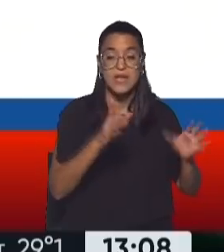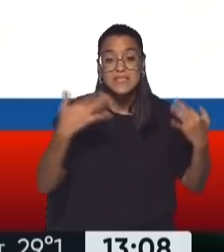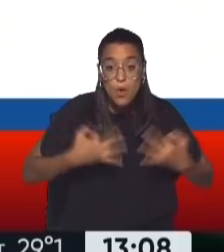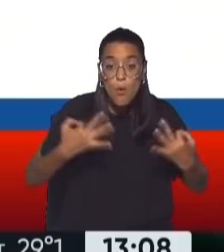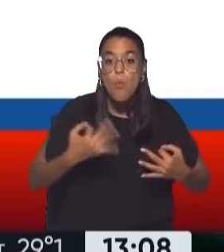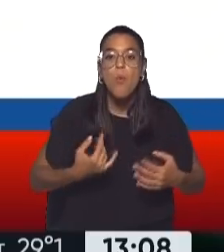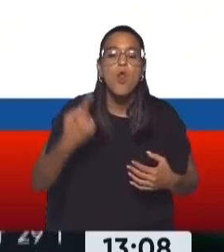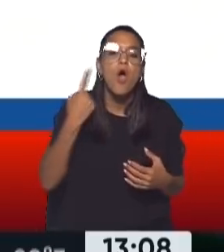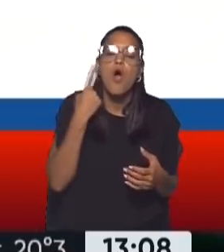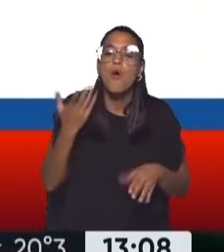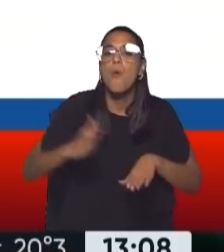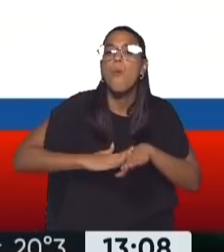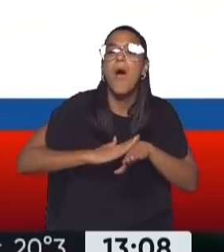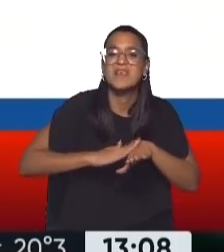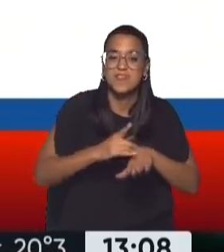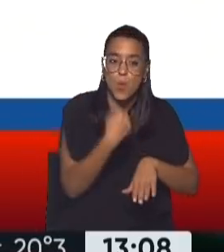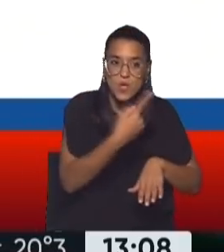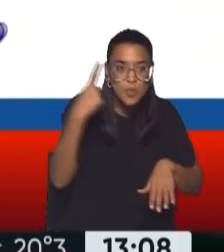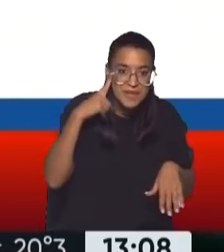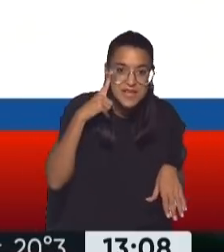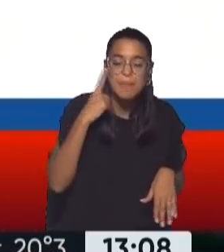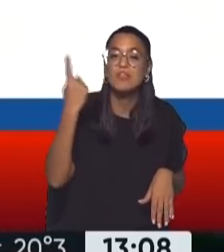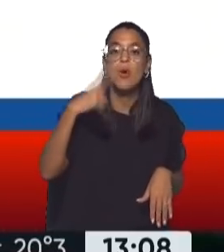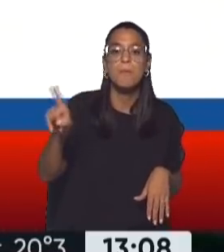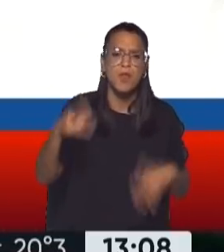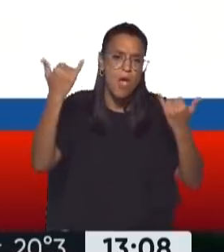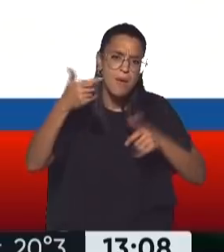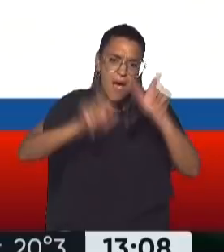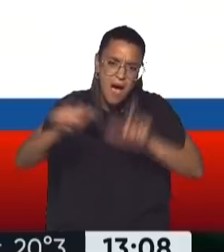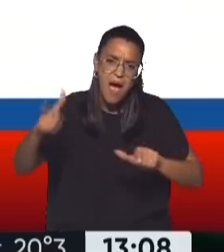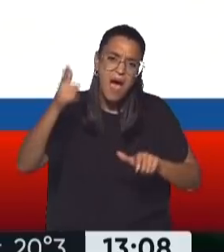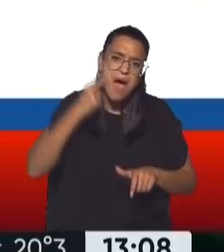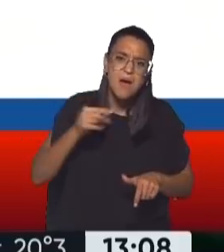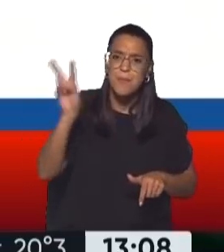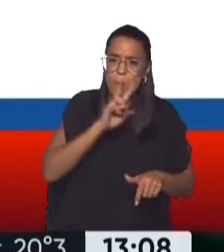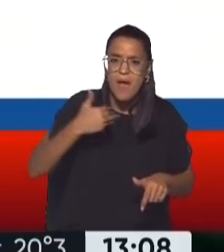Seguramente eran nuestros principios basales, pero había muchísimos argentinos